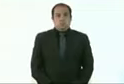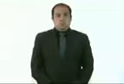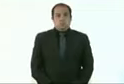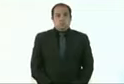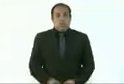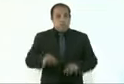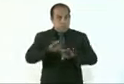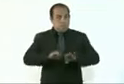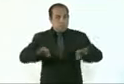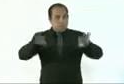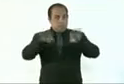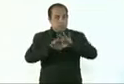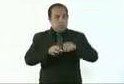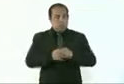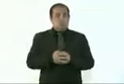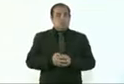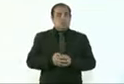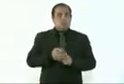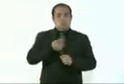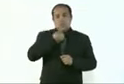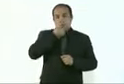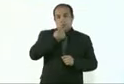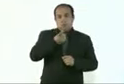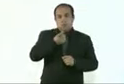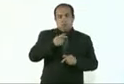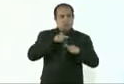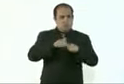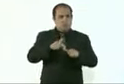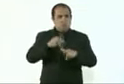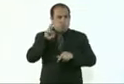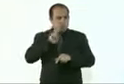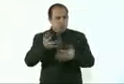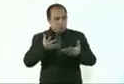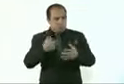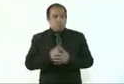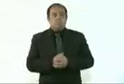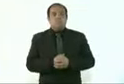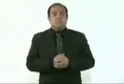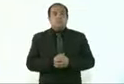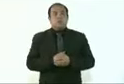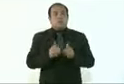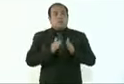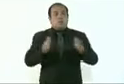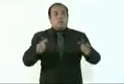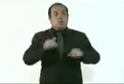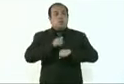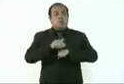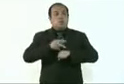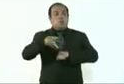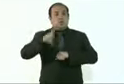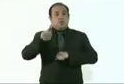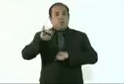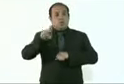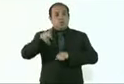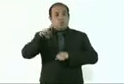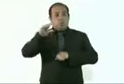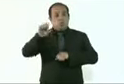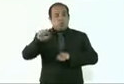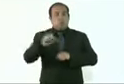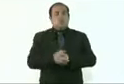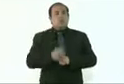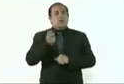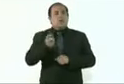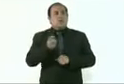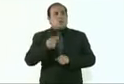Aquí es muy importante señalar que no es, o sea, seguimos haciendo pruebas, se amplía el número de kioscos. Esto es para facilitar a